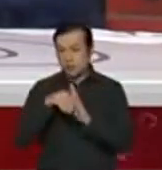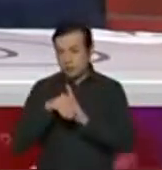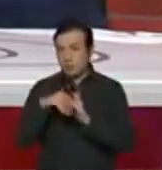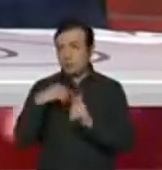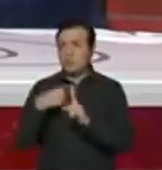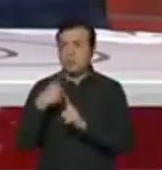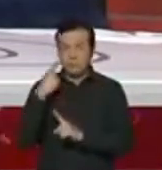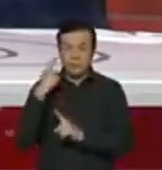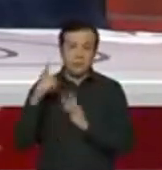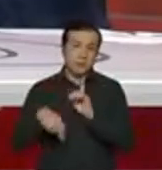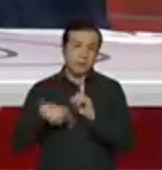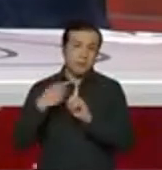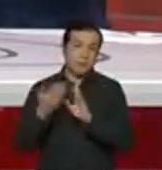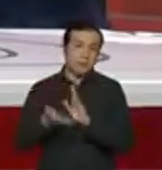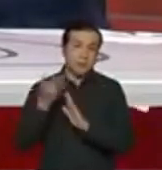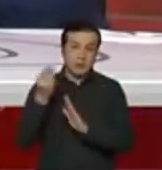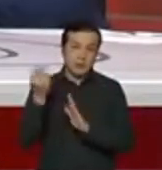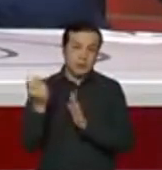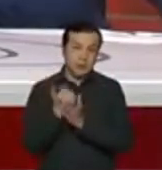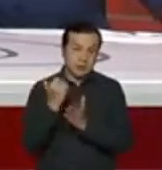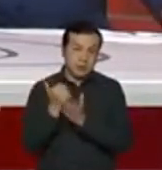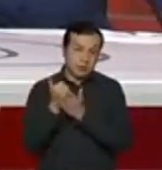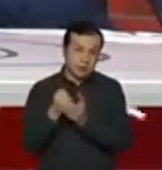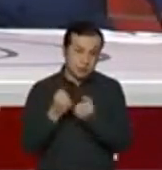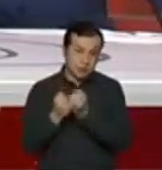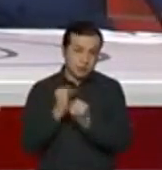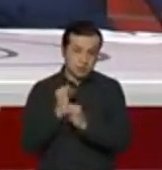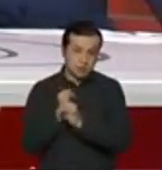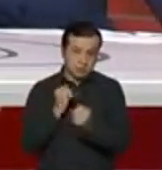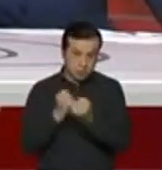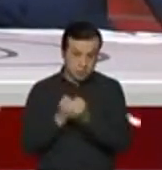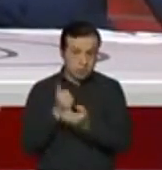poder obtener mayores recursos económicos que den fortaleza a la institución?